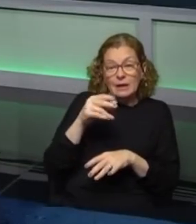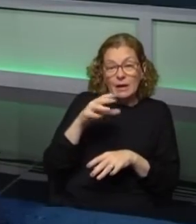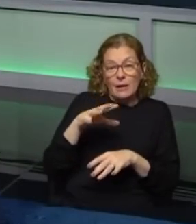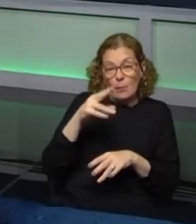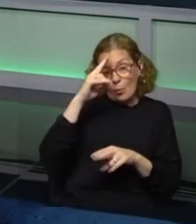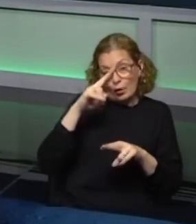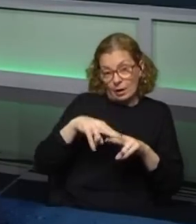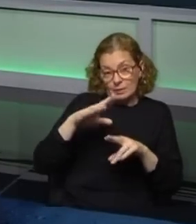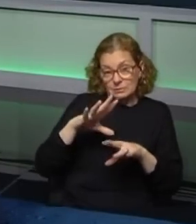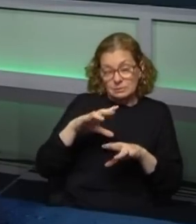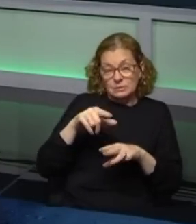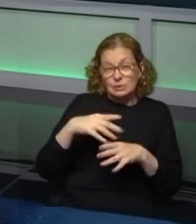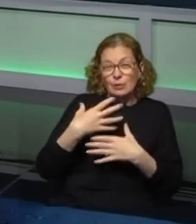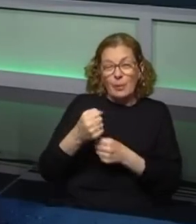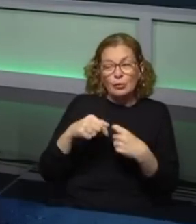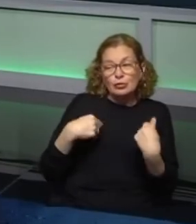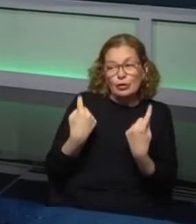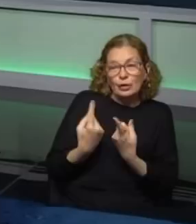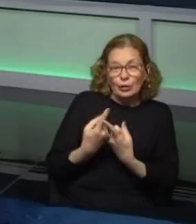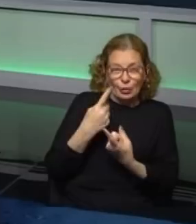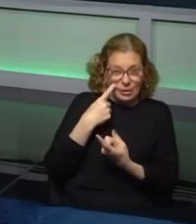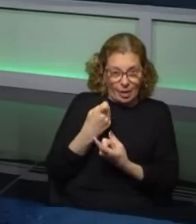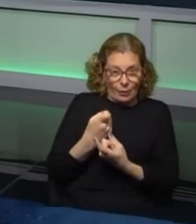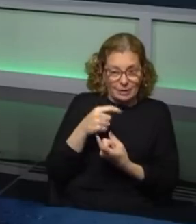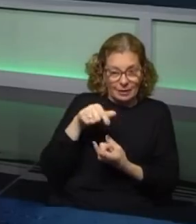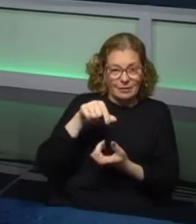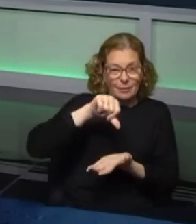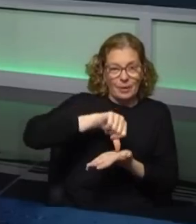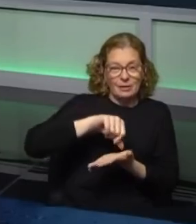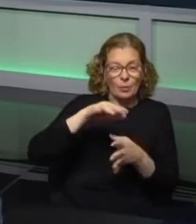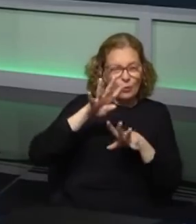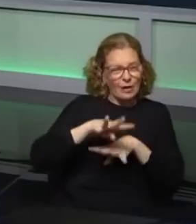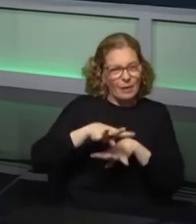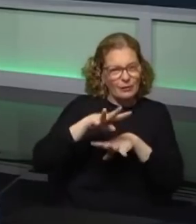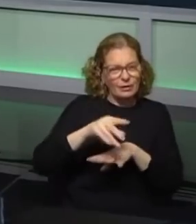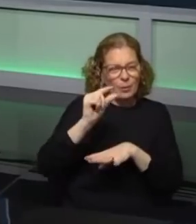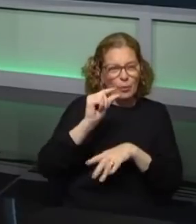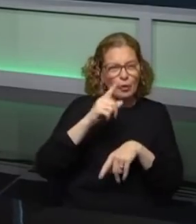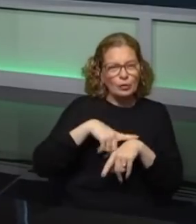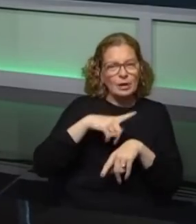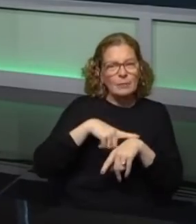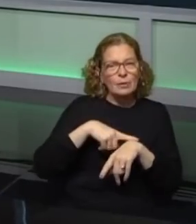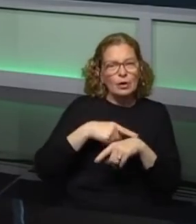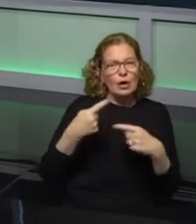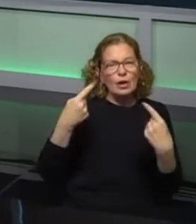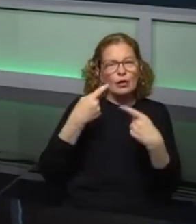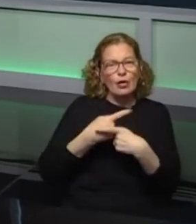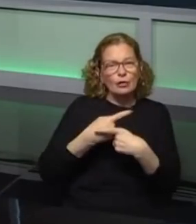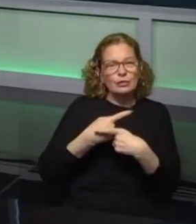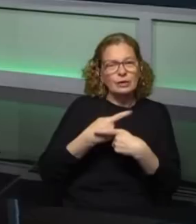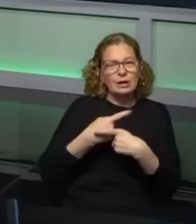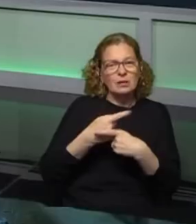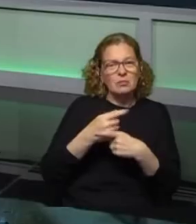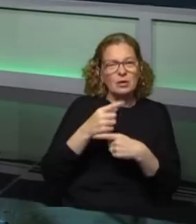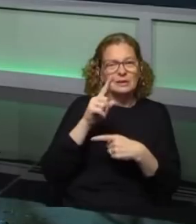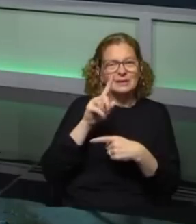con su vida de hecho hay un apoyo Popular notorio en ese país hubo una manifestación hace poco tiempo contra la eutanasia que apenas